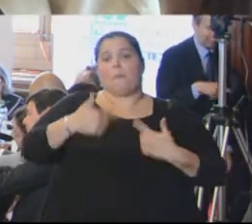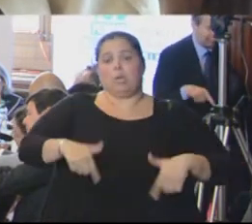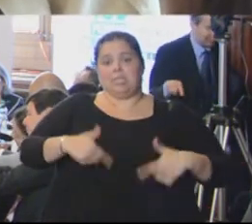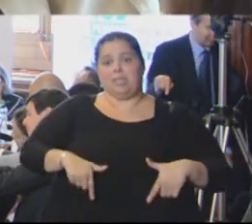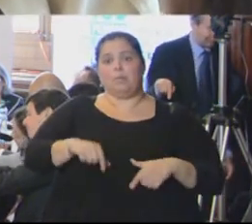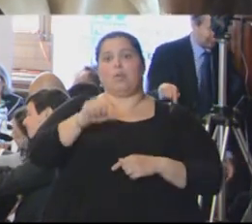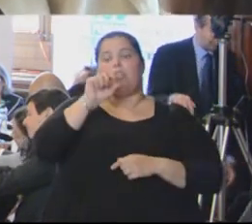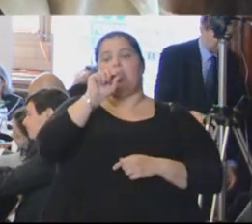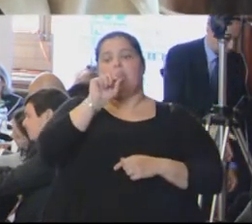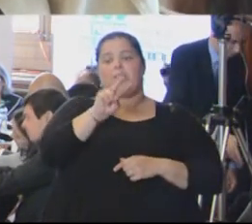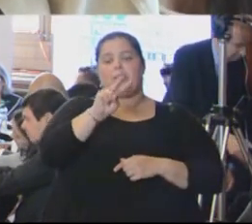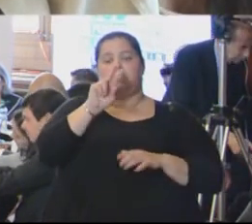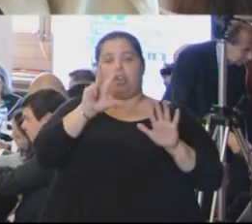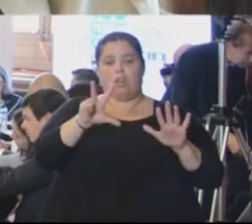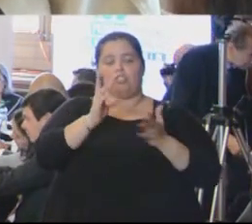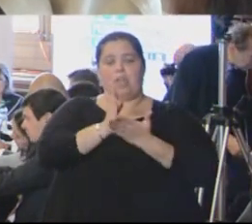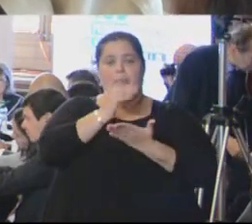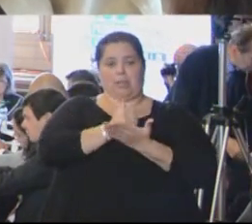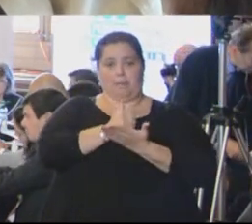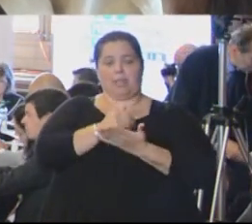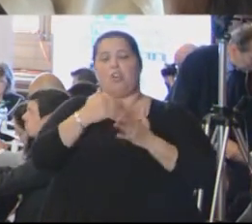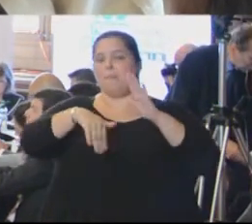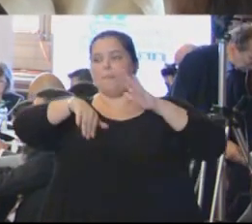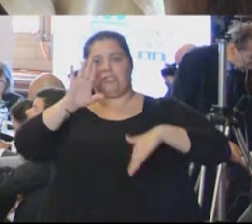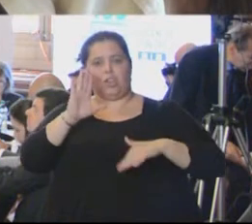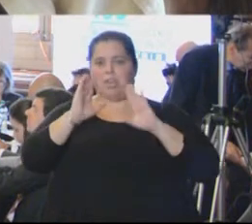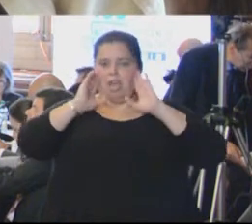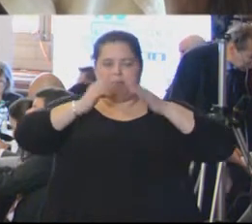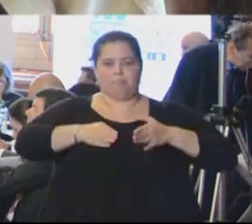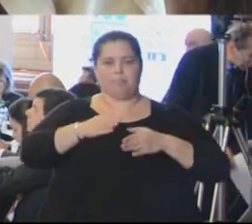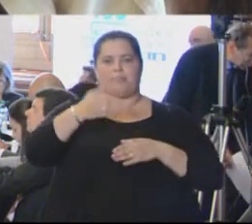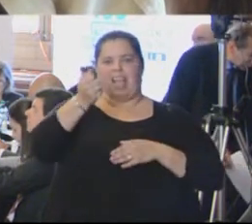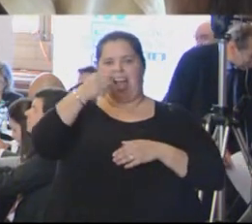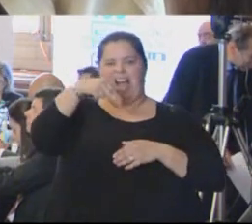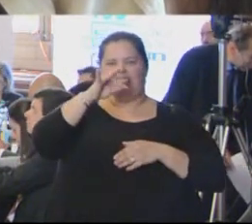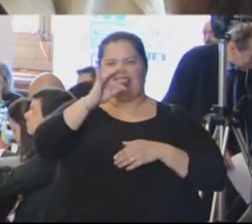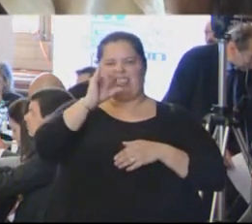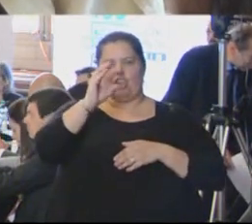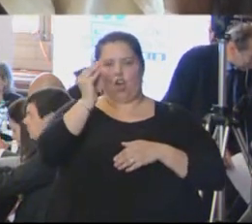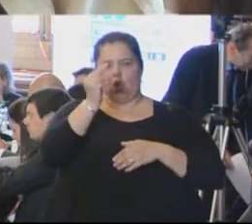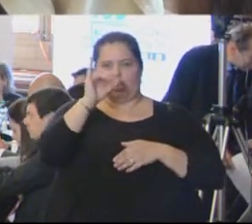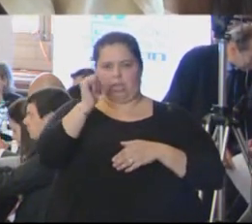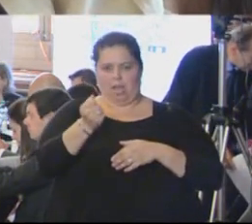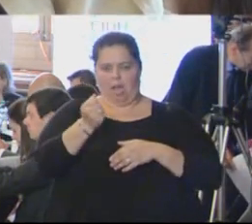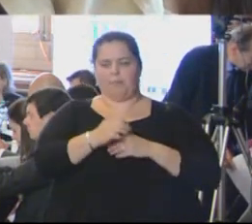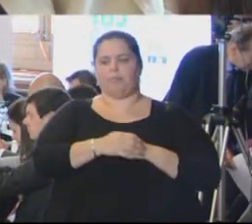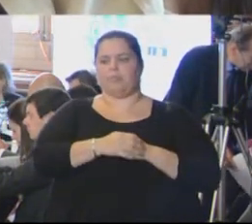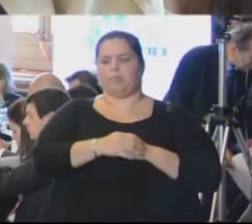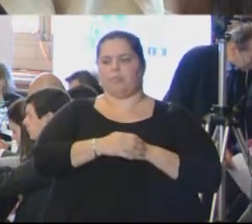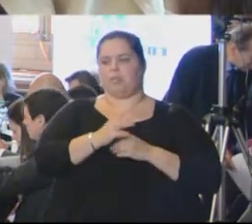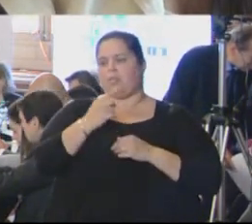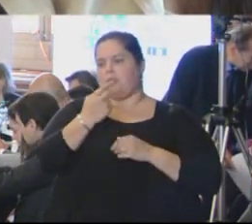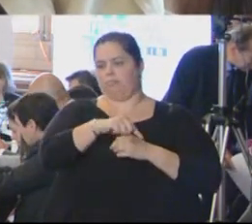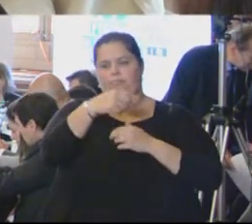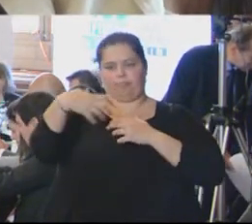El mayor número de municipios afectados está en Antioquia, 37, Córdoba, 23, Bolívar, 12, Meta, 15, Chocó,